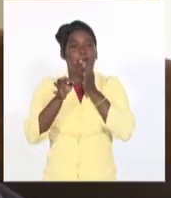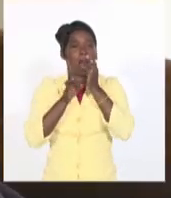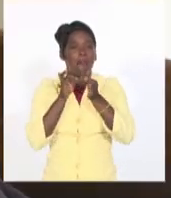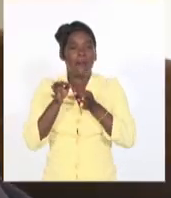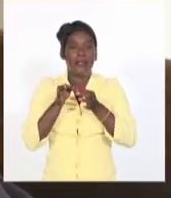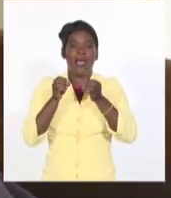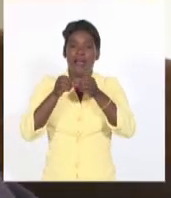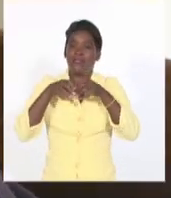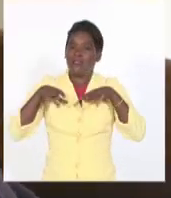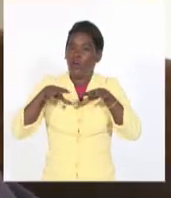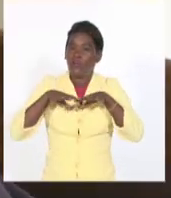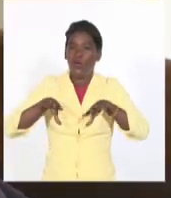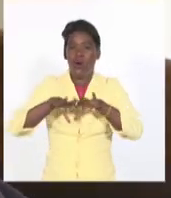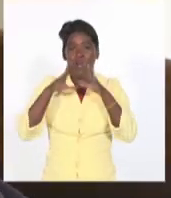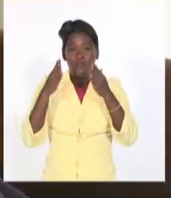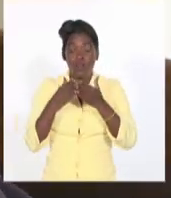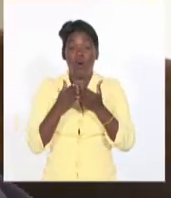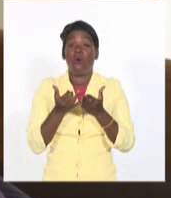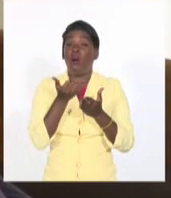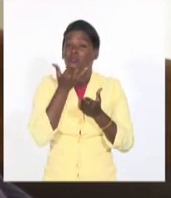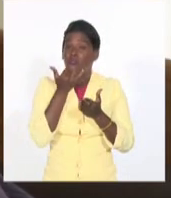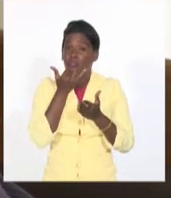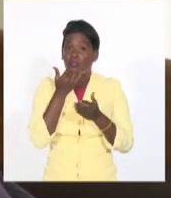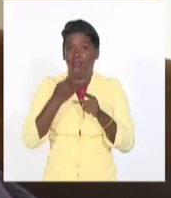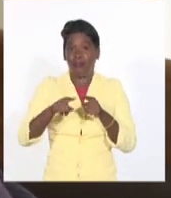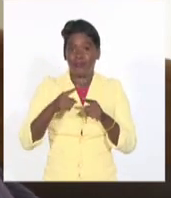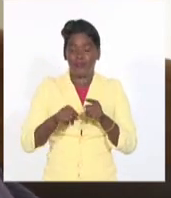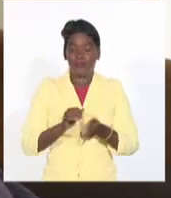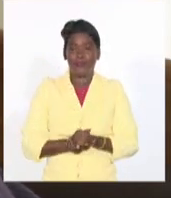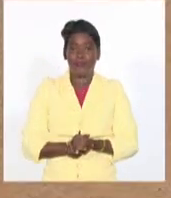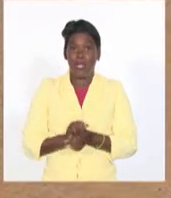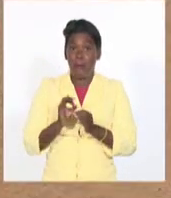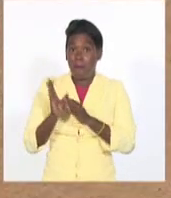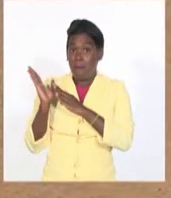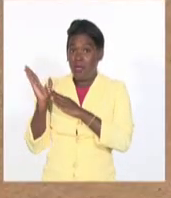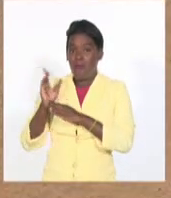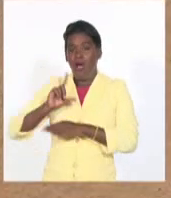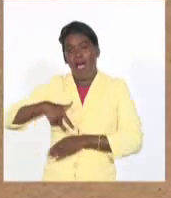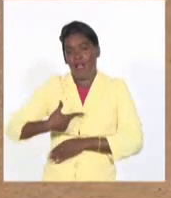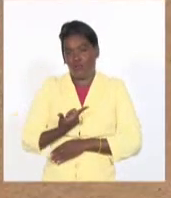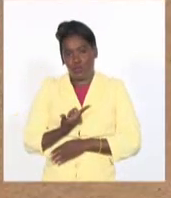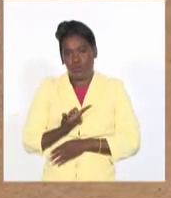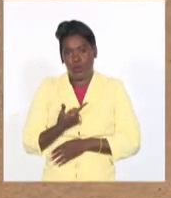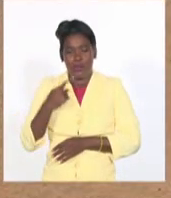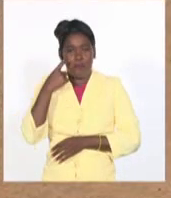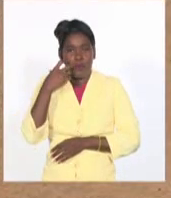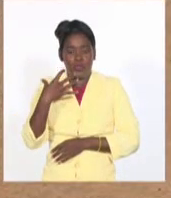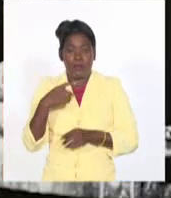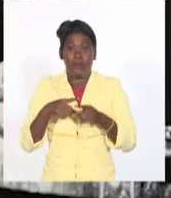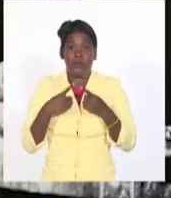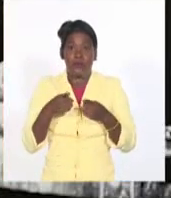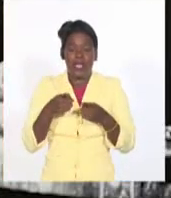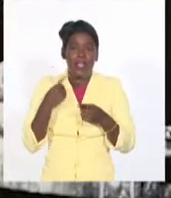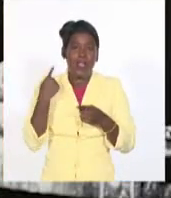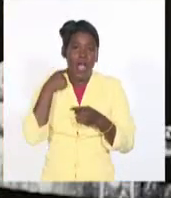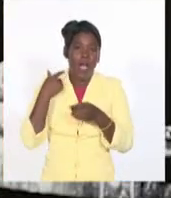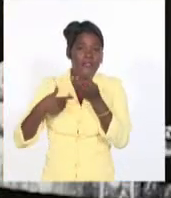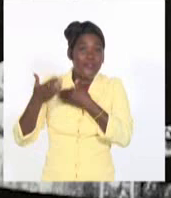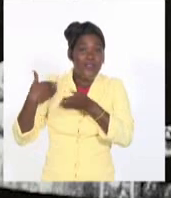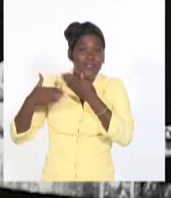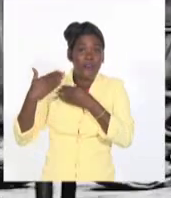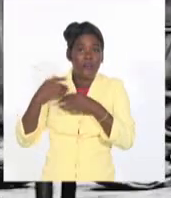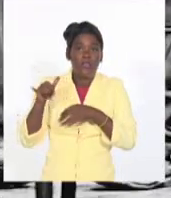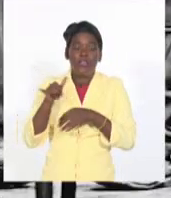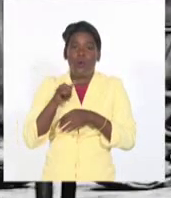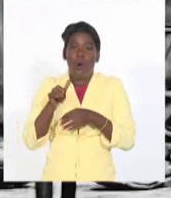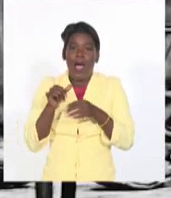actor Michael Iscué, uno de los intérpretes de Manteca, significó el gran impacto de la pieza en esos años, que causó no pocos